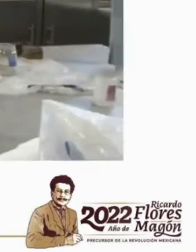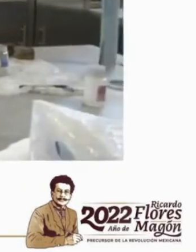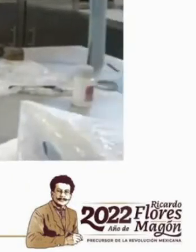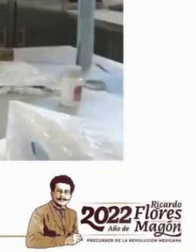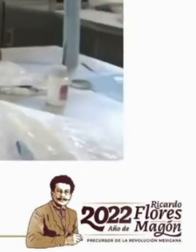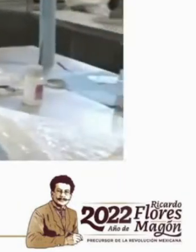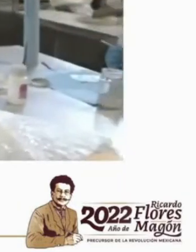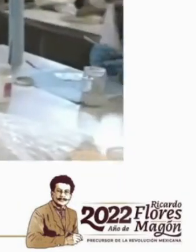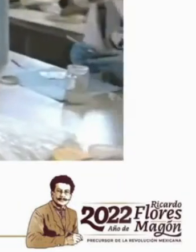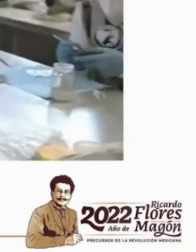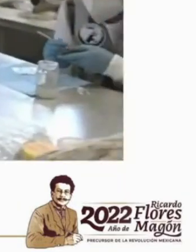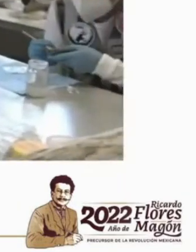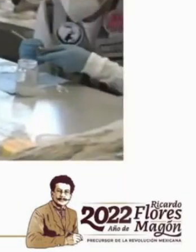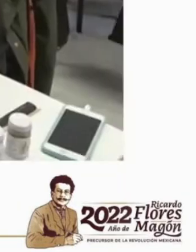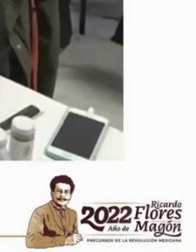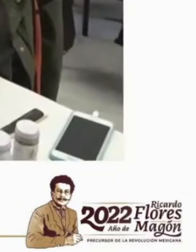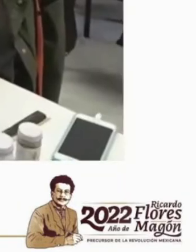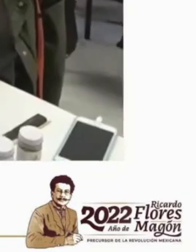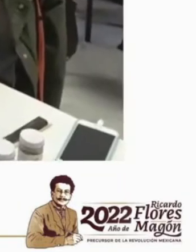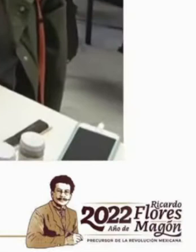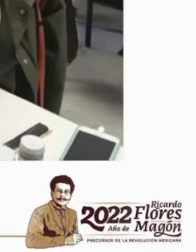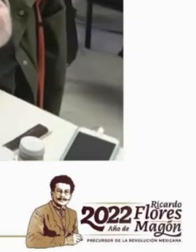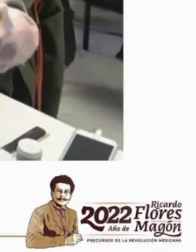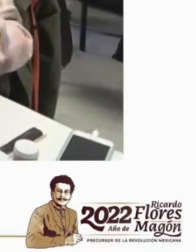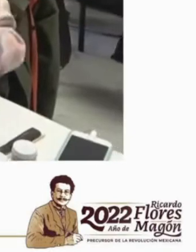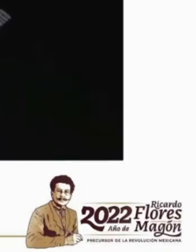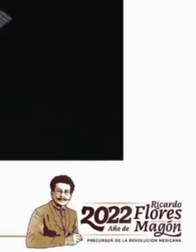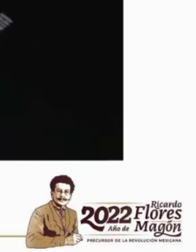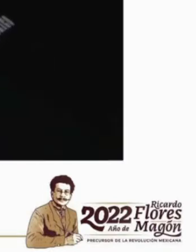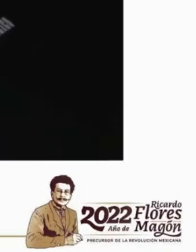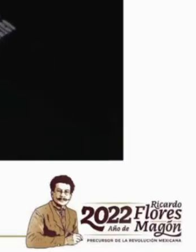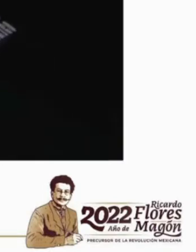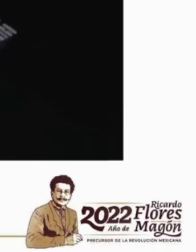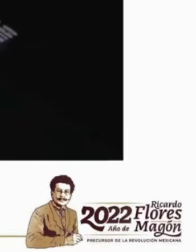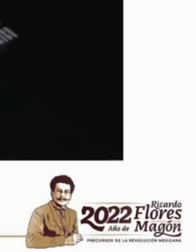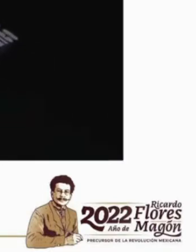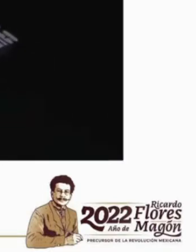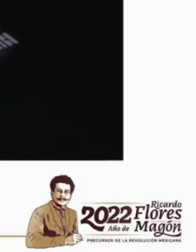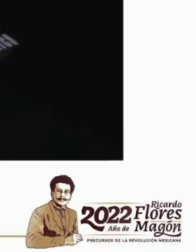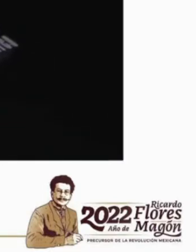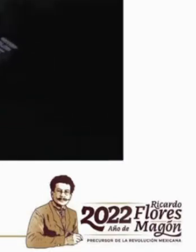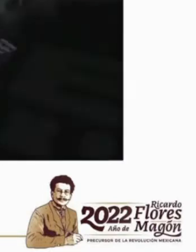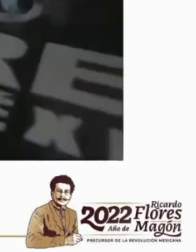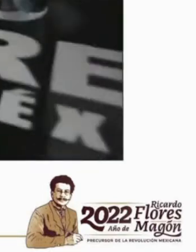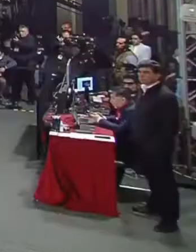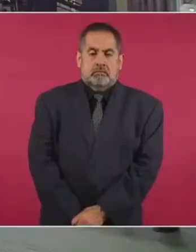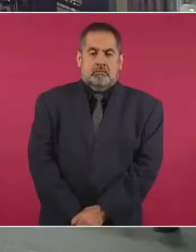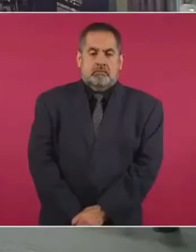conservar, difundir y exponer la historia de nuestro país.